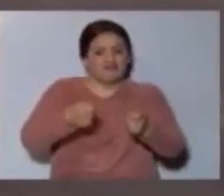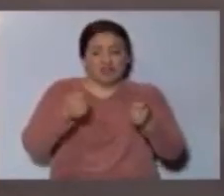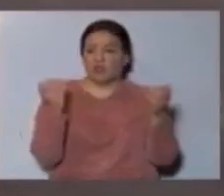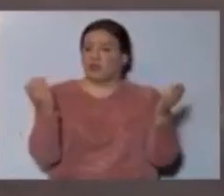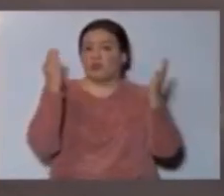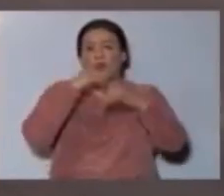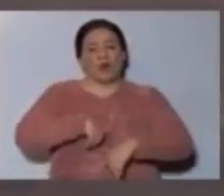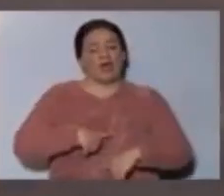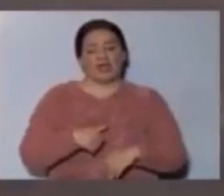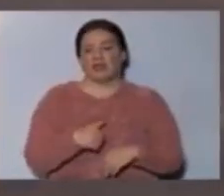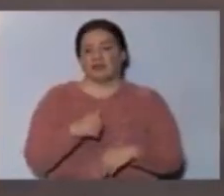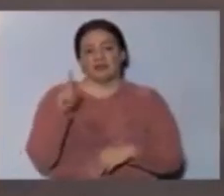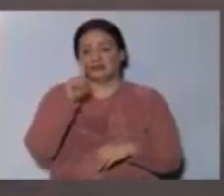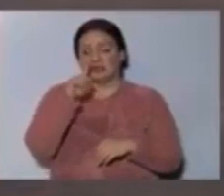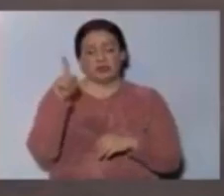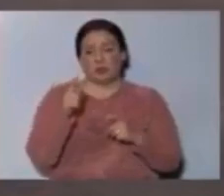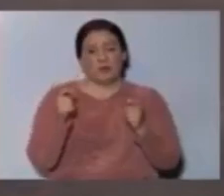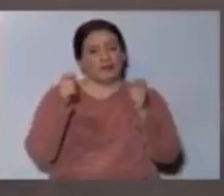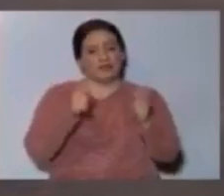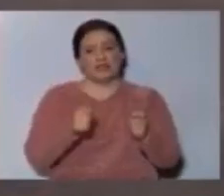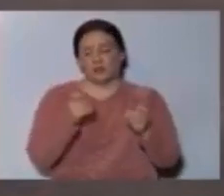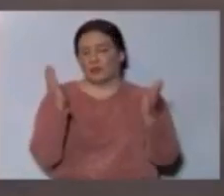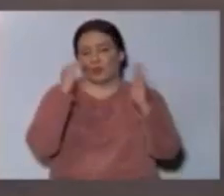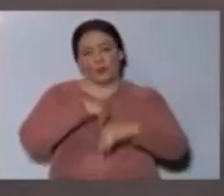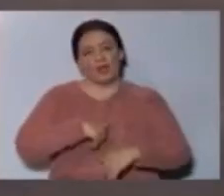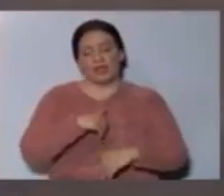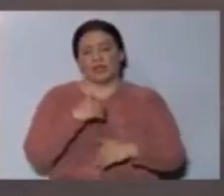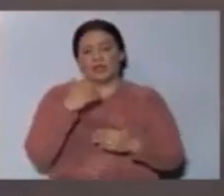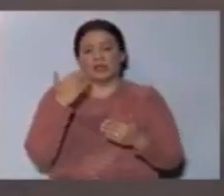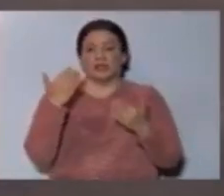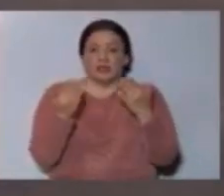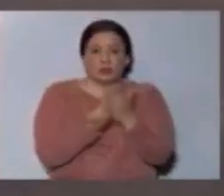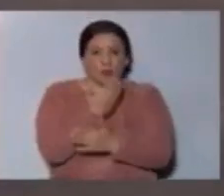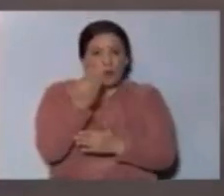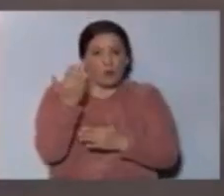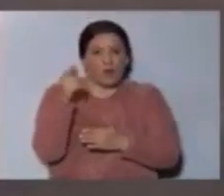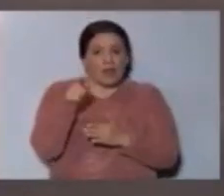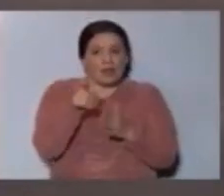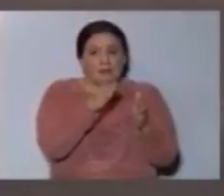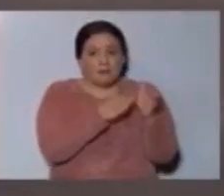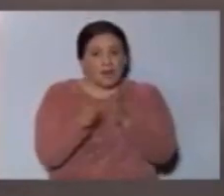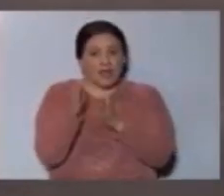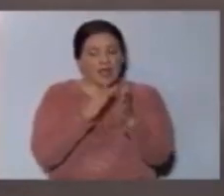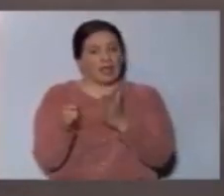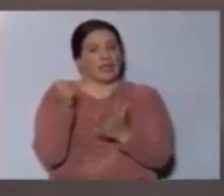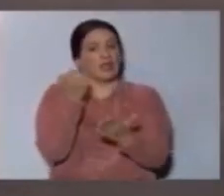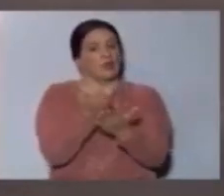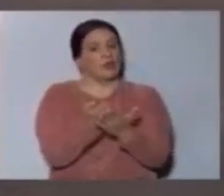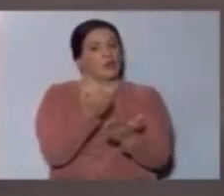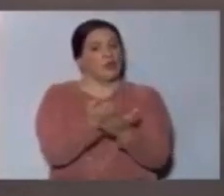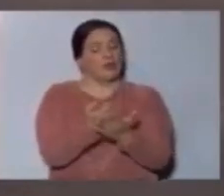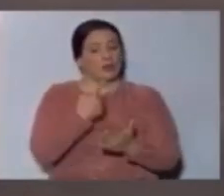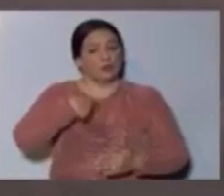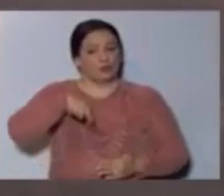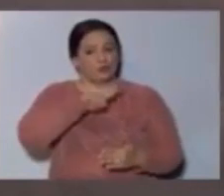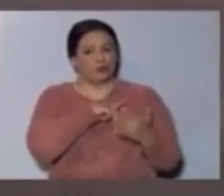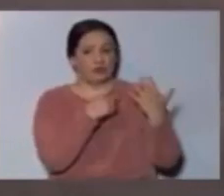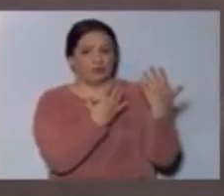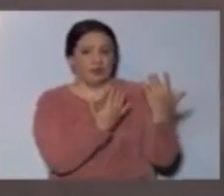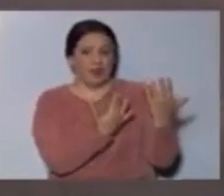existe. De nuevo, sigue en deuda. ¿Será que ese plan o que el plan económico que esperábamos